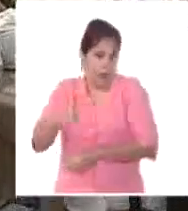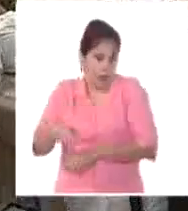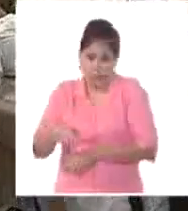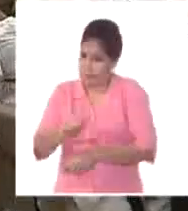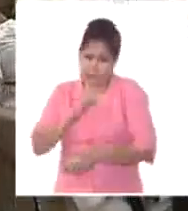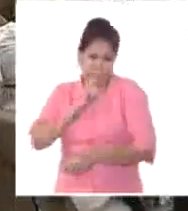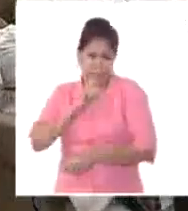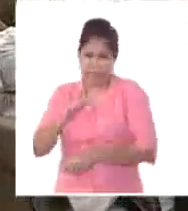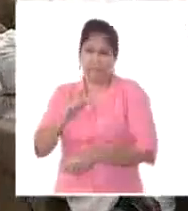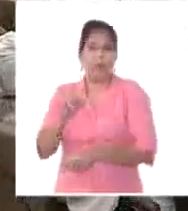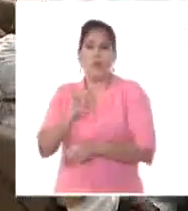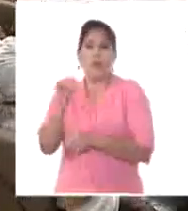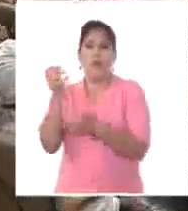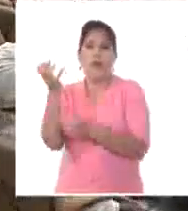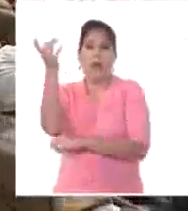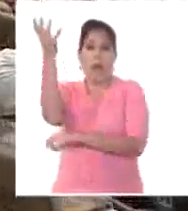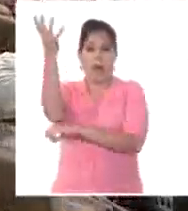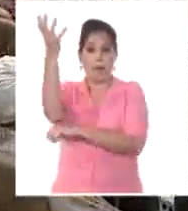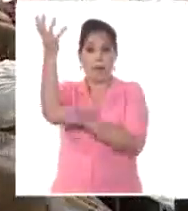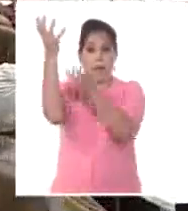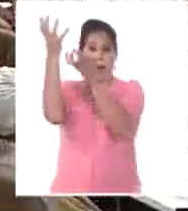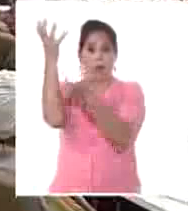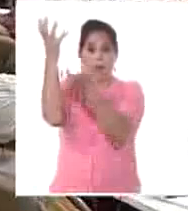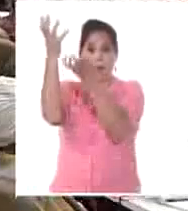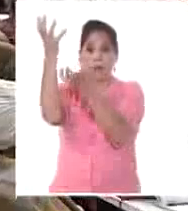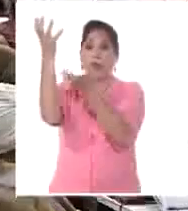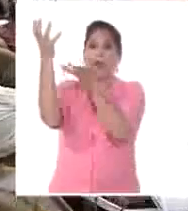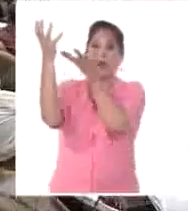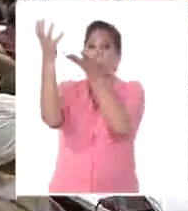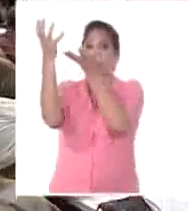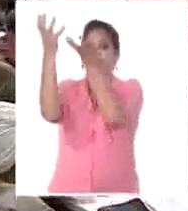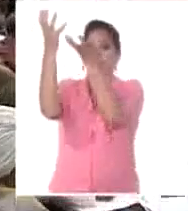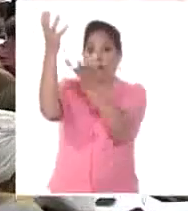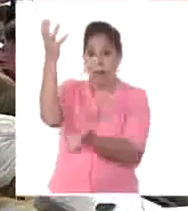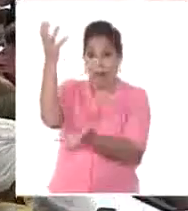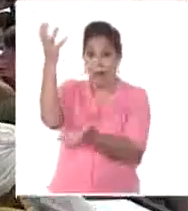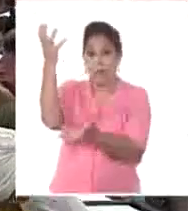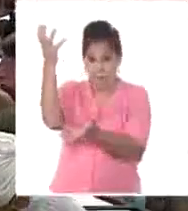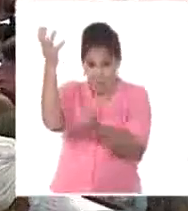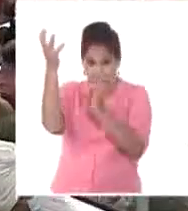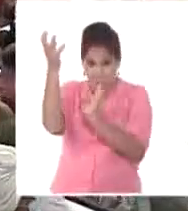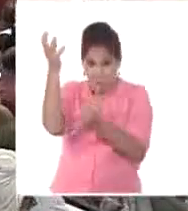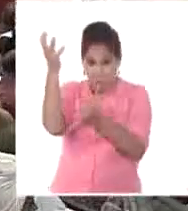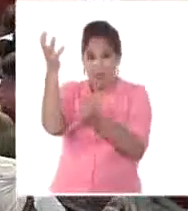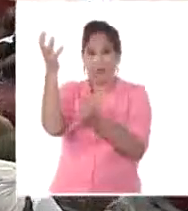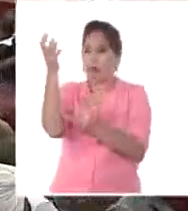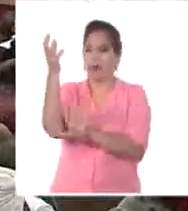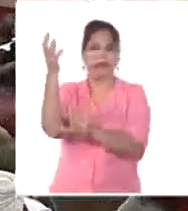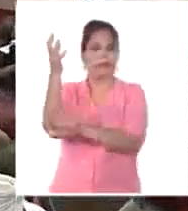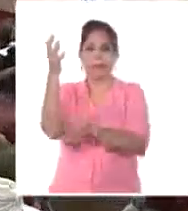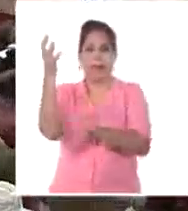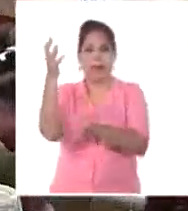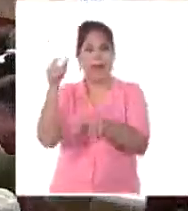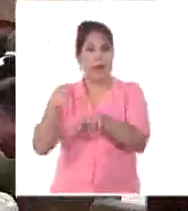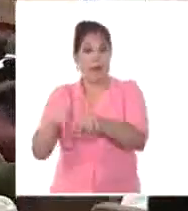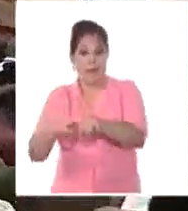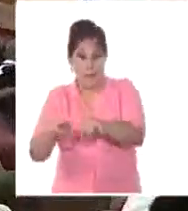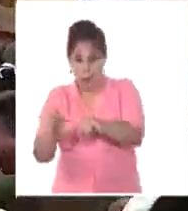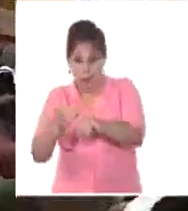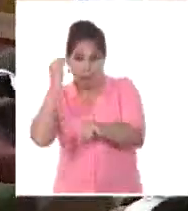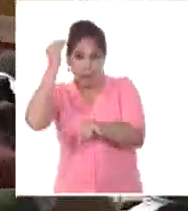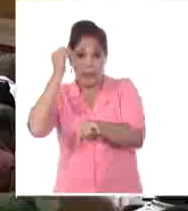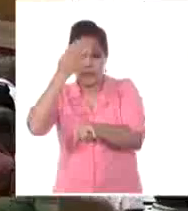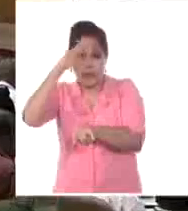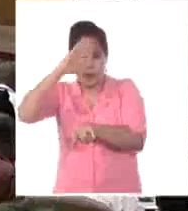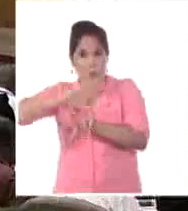así como una fruta separada de su árbol por la fuerza del viento no puede, aunque quiera, dejar de caer en el suelo, así Cuba, una